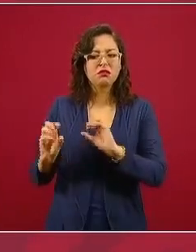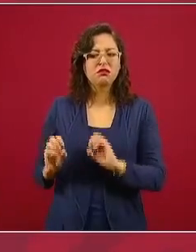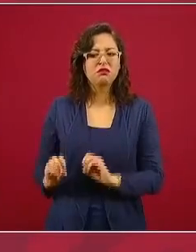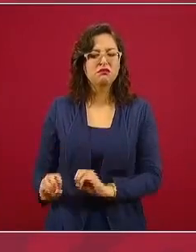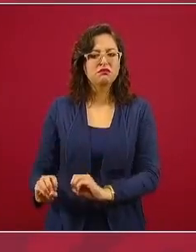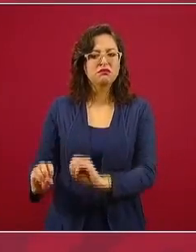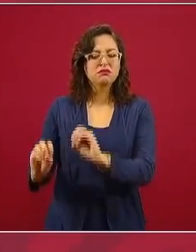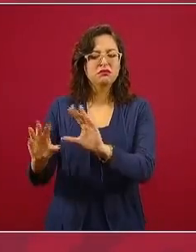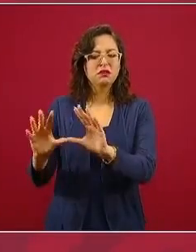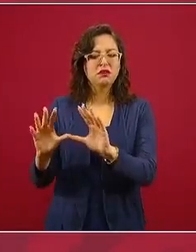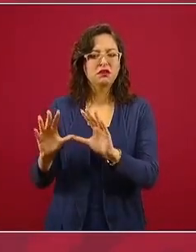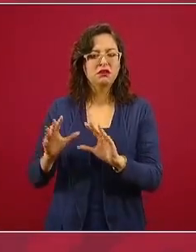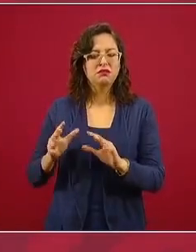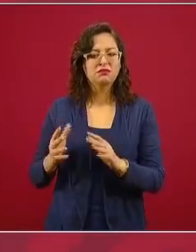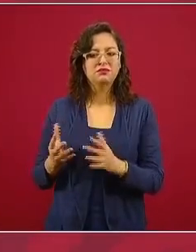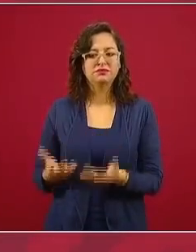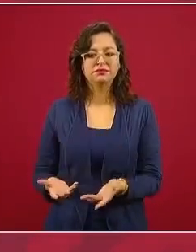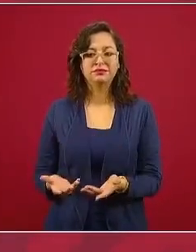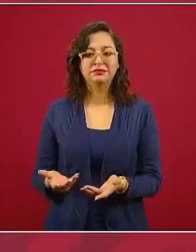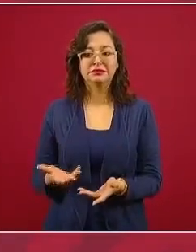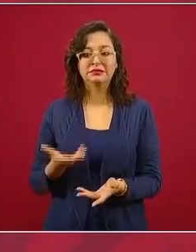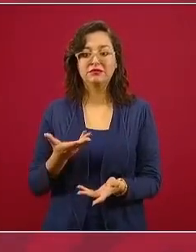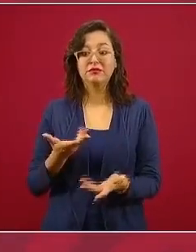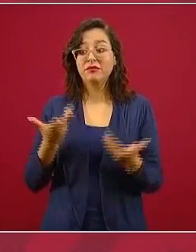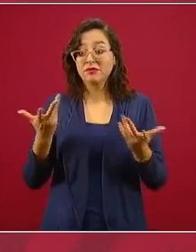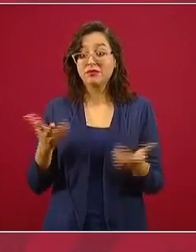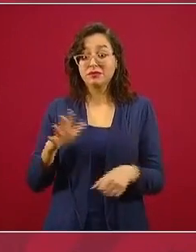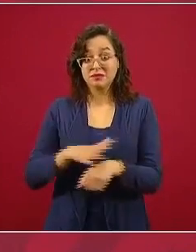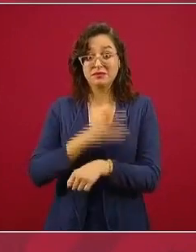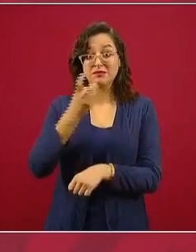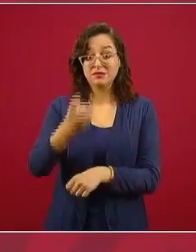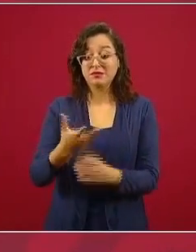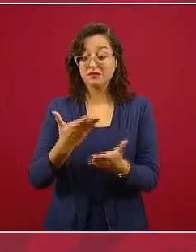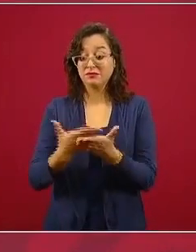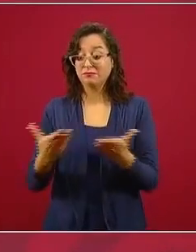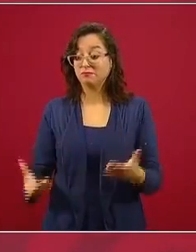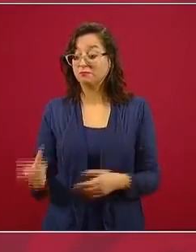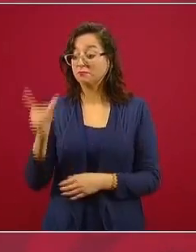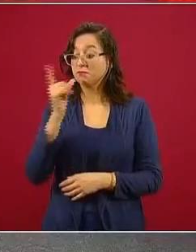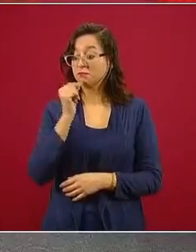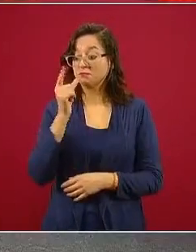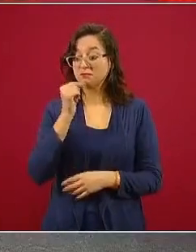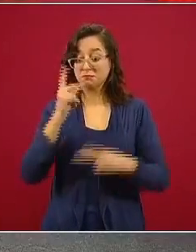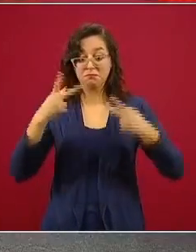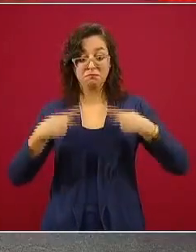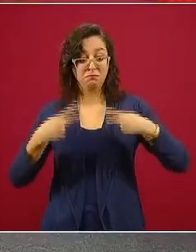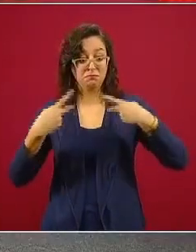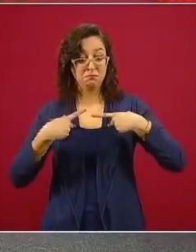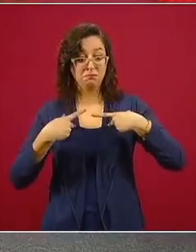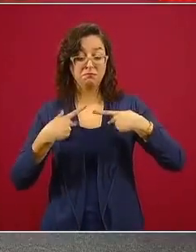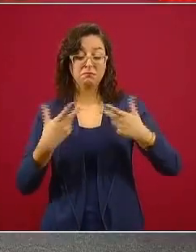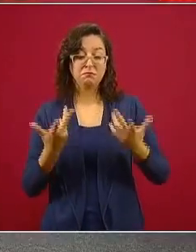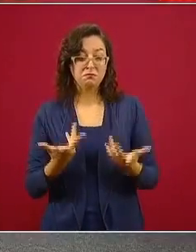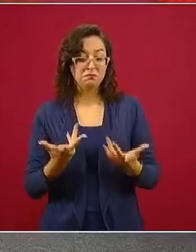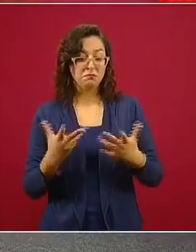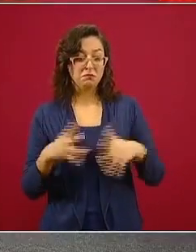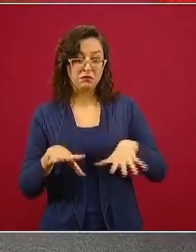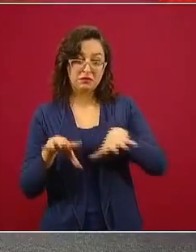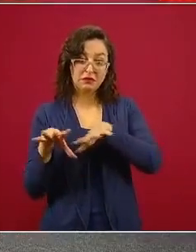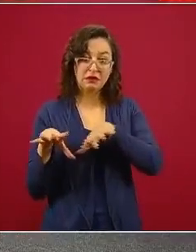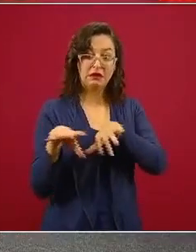cada vez que se quiere detener a alguien, hay incluso movilización de